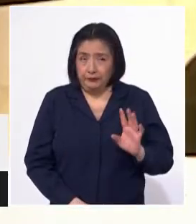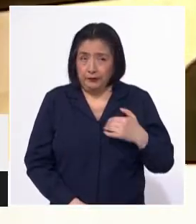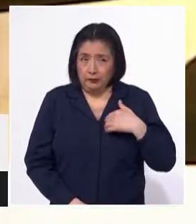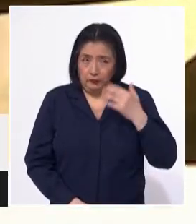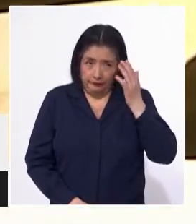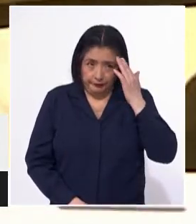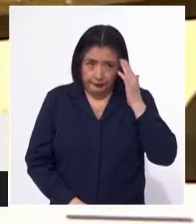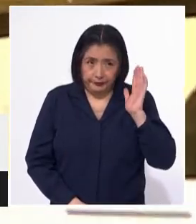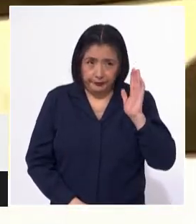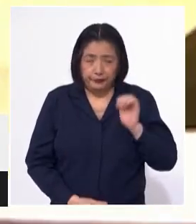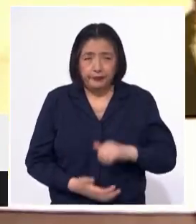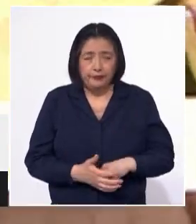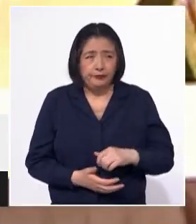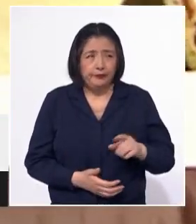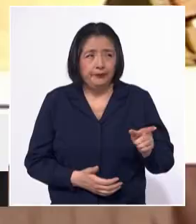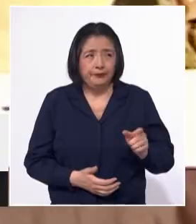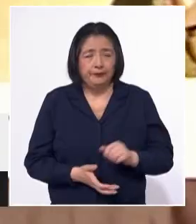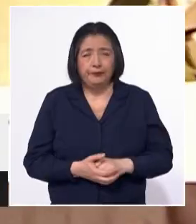que